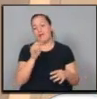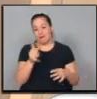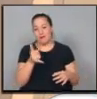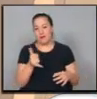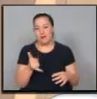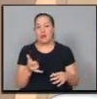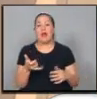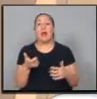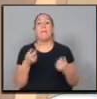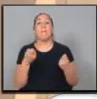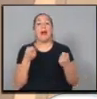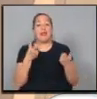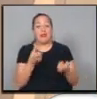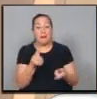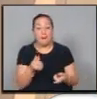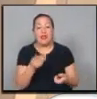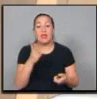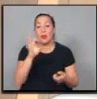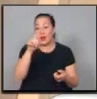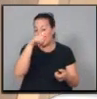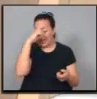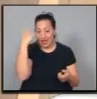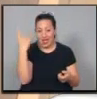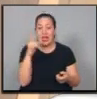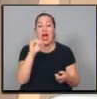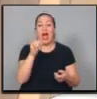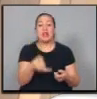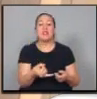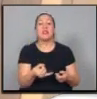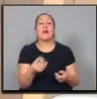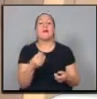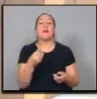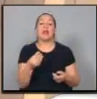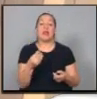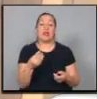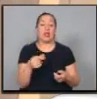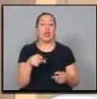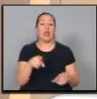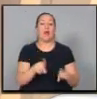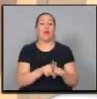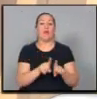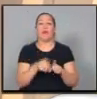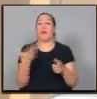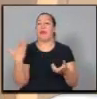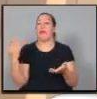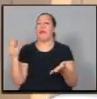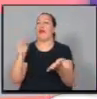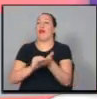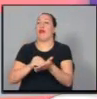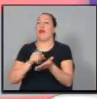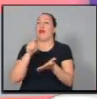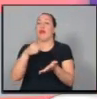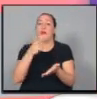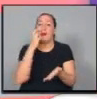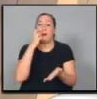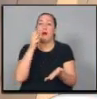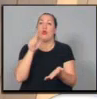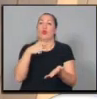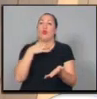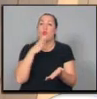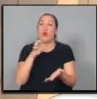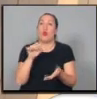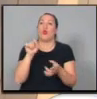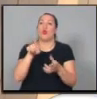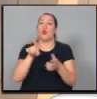Ahí va a venir muy bien, para que te den más plata, en el Banco Nación te aceptan los tomar a codeudores, entonces puedes poner a tu papá, a tu hijo, a tu hermano también